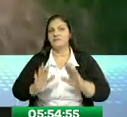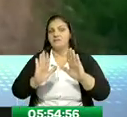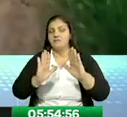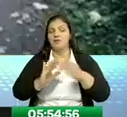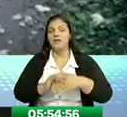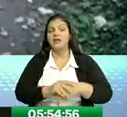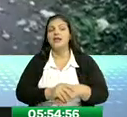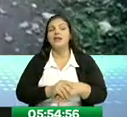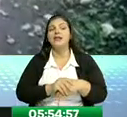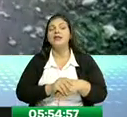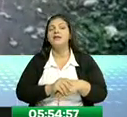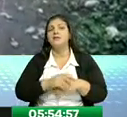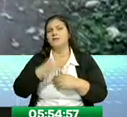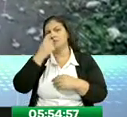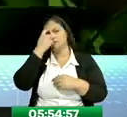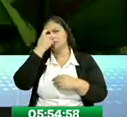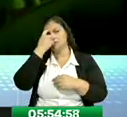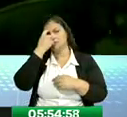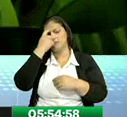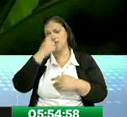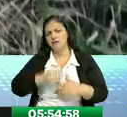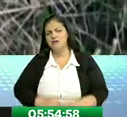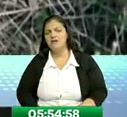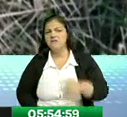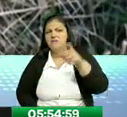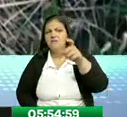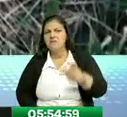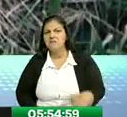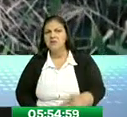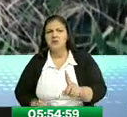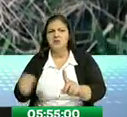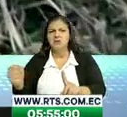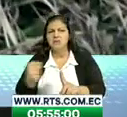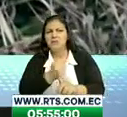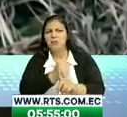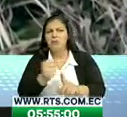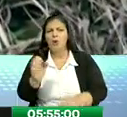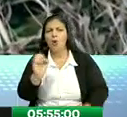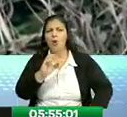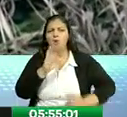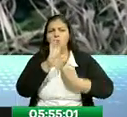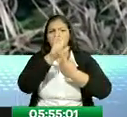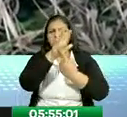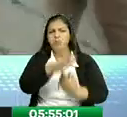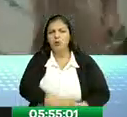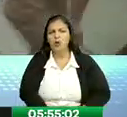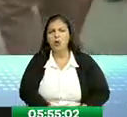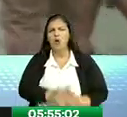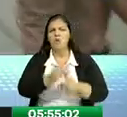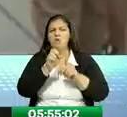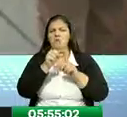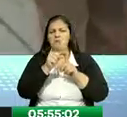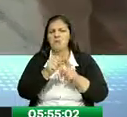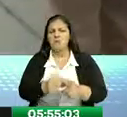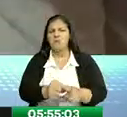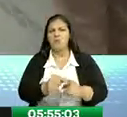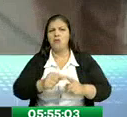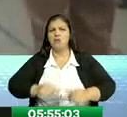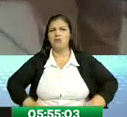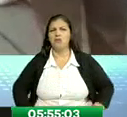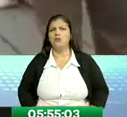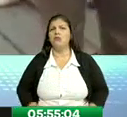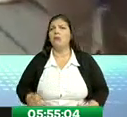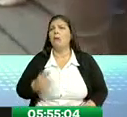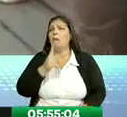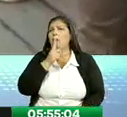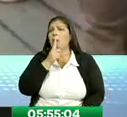ya sea físico, psicológico, y enseguida la mujer o el hombre informar, ¿no? Y pedir ayuda. Así es, mi querido José Luis, usted lo